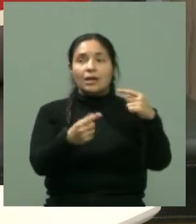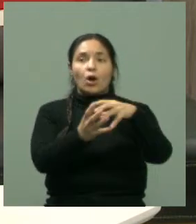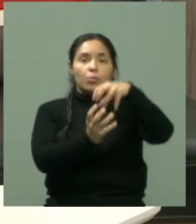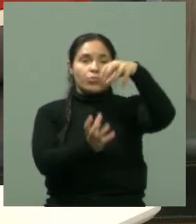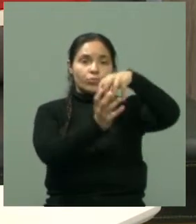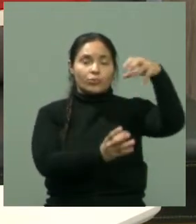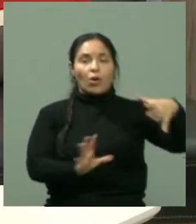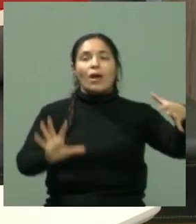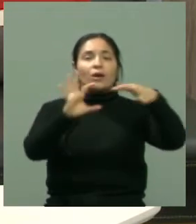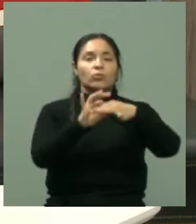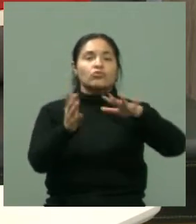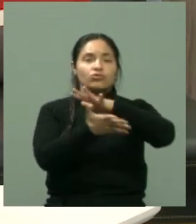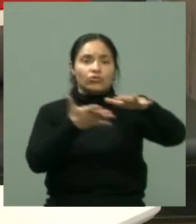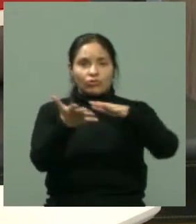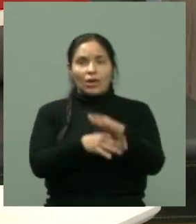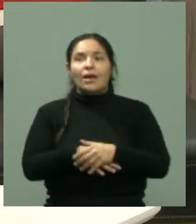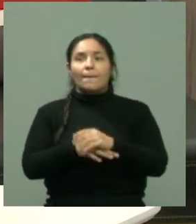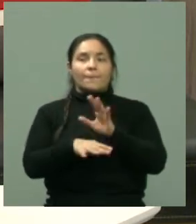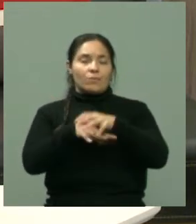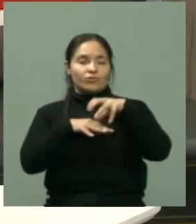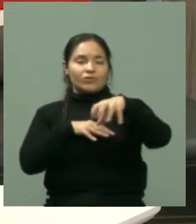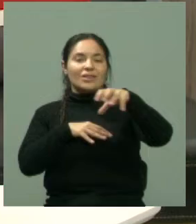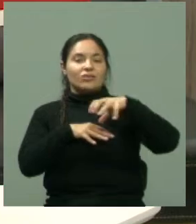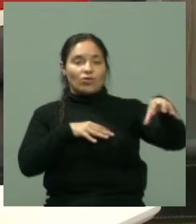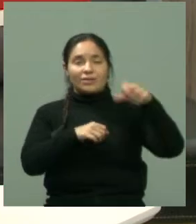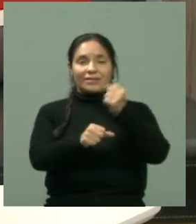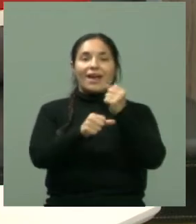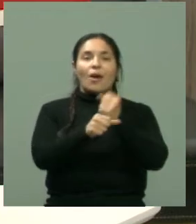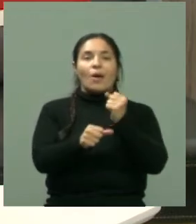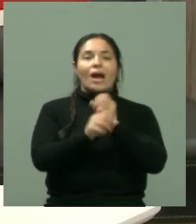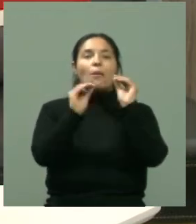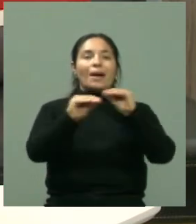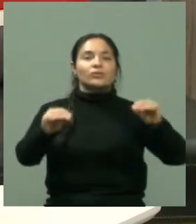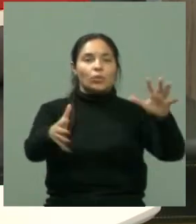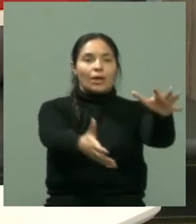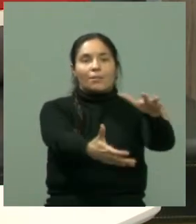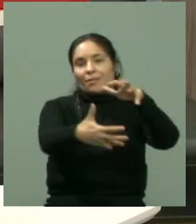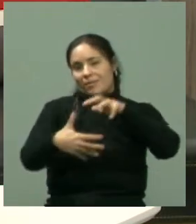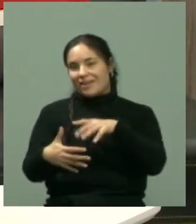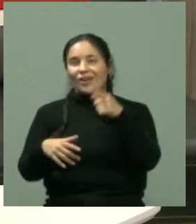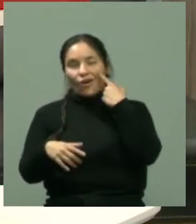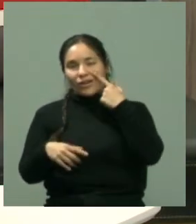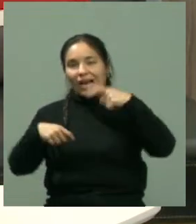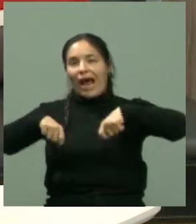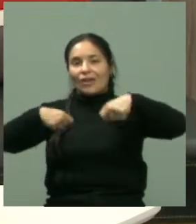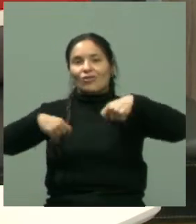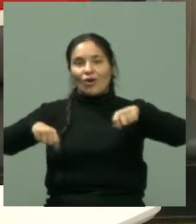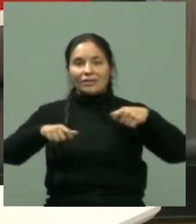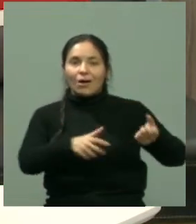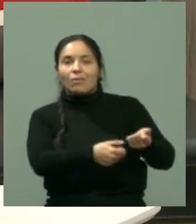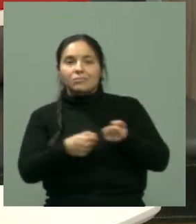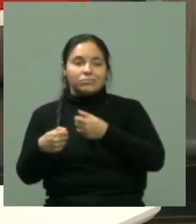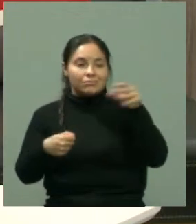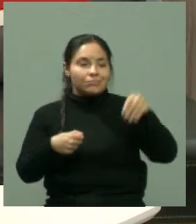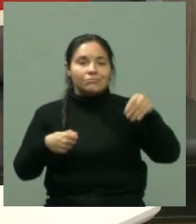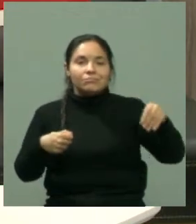social, que esto se refiere a los recuperadores urbanos y recuperadoras urbanas, mayormente conocidos como cartoneros y cartoneras, que si bien